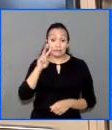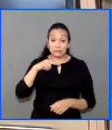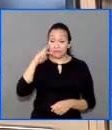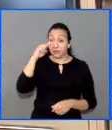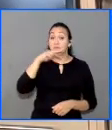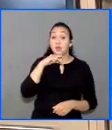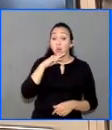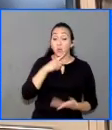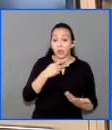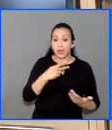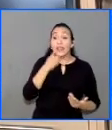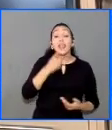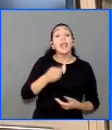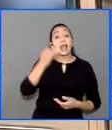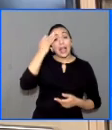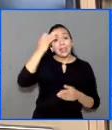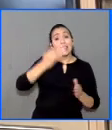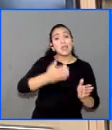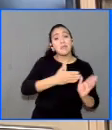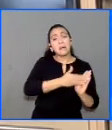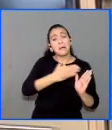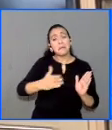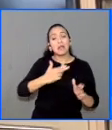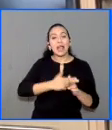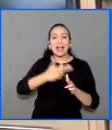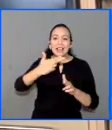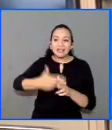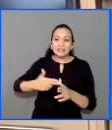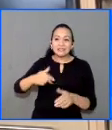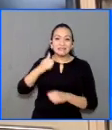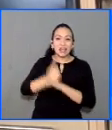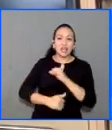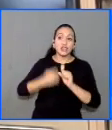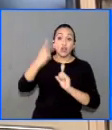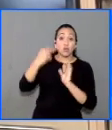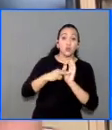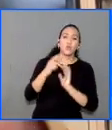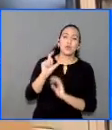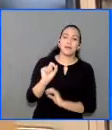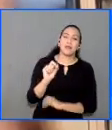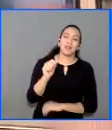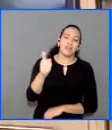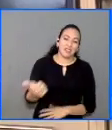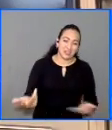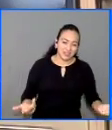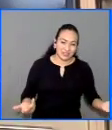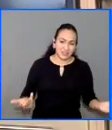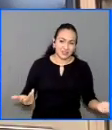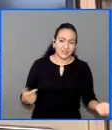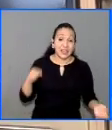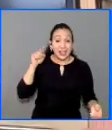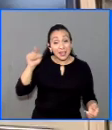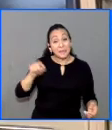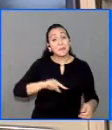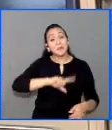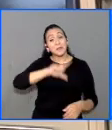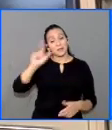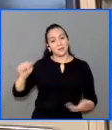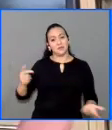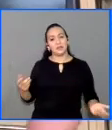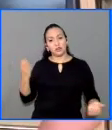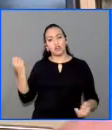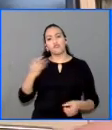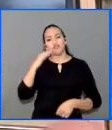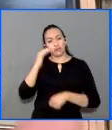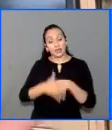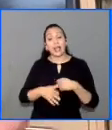foros hasta mediados del año 2026, donde ahí es cuando se terminan los foros. Después va a